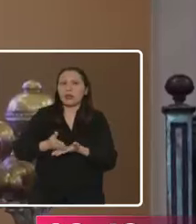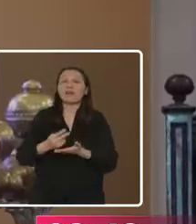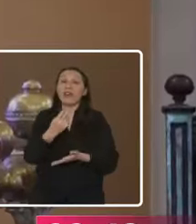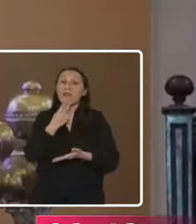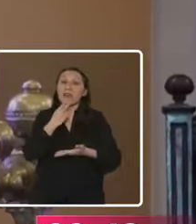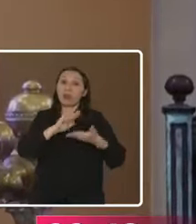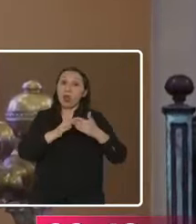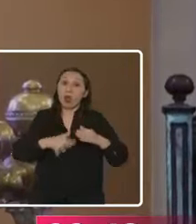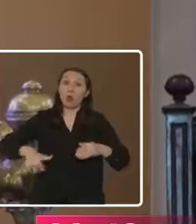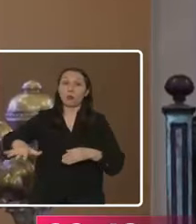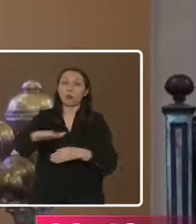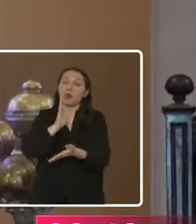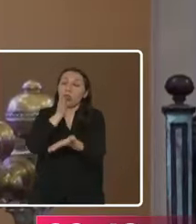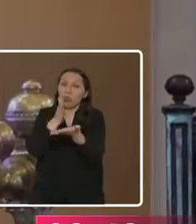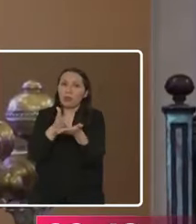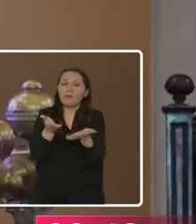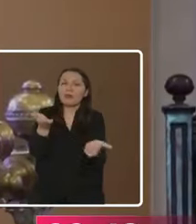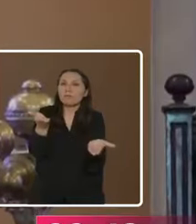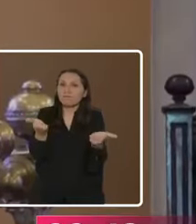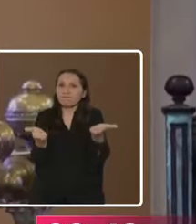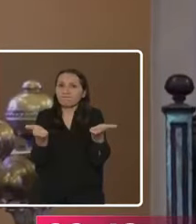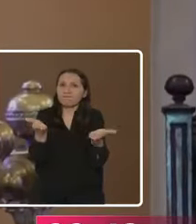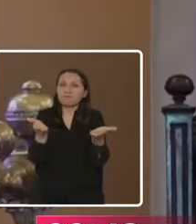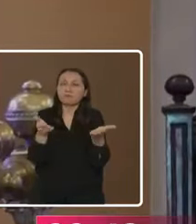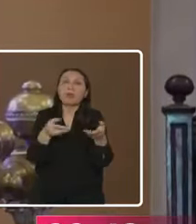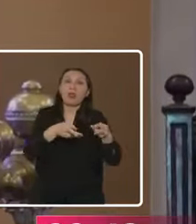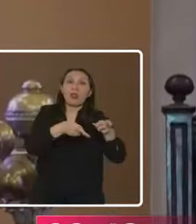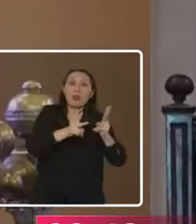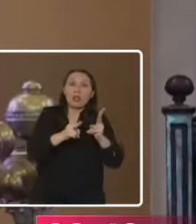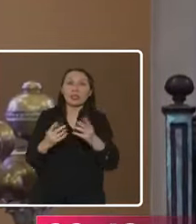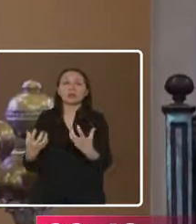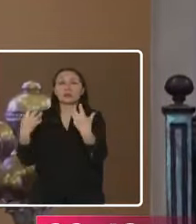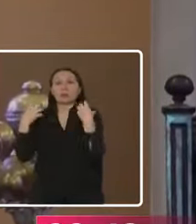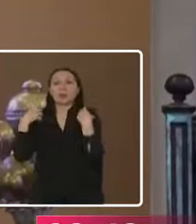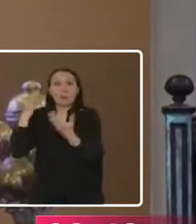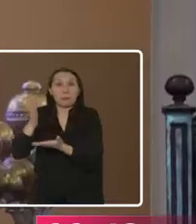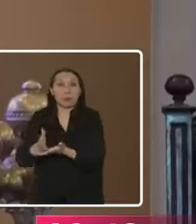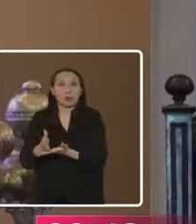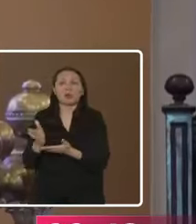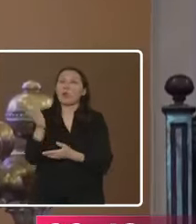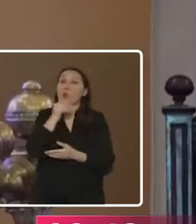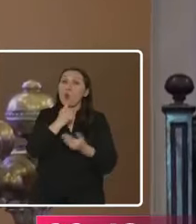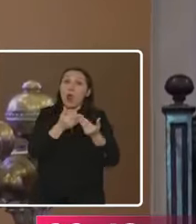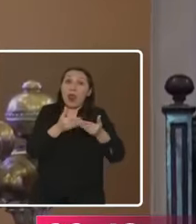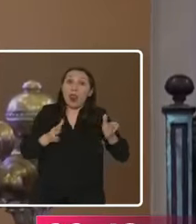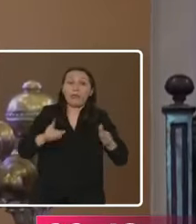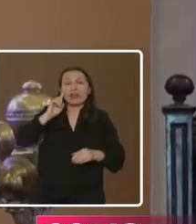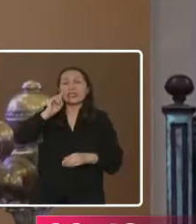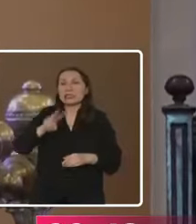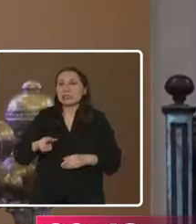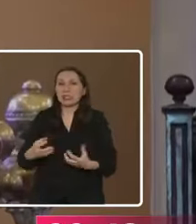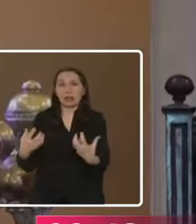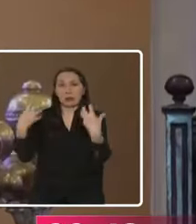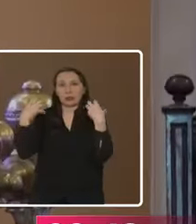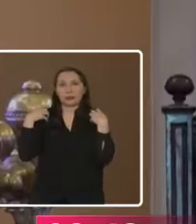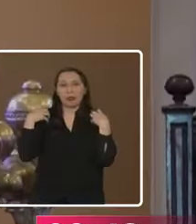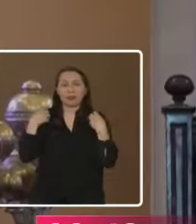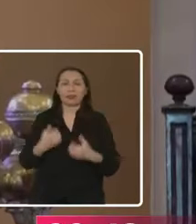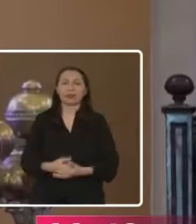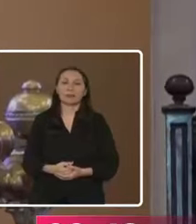en comunidad exige un equilibrio entre derechos y deberes, pues no hay libertad sin